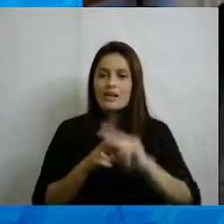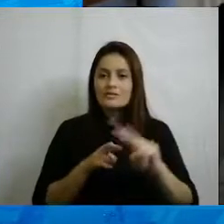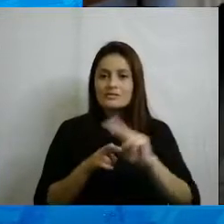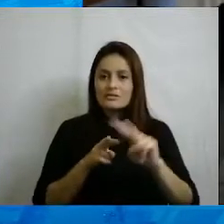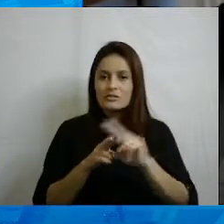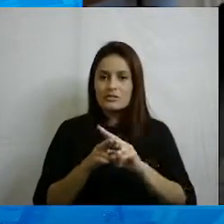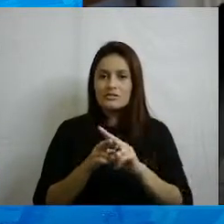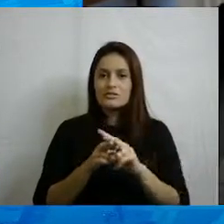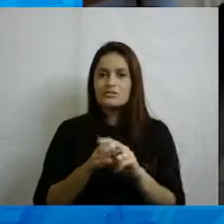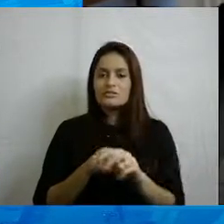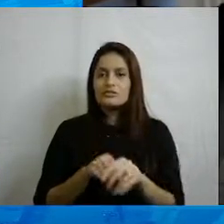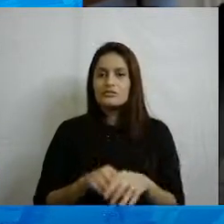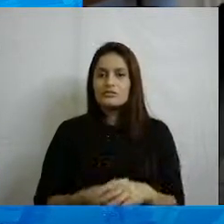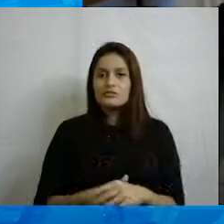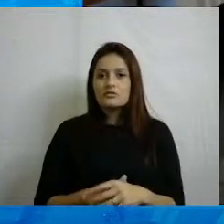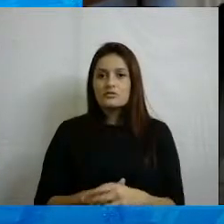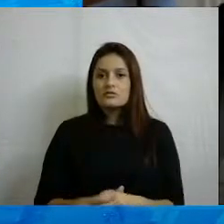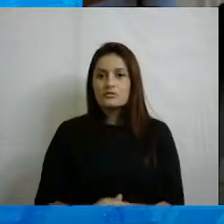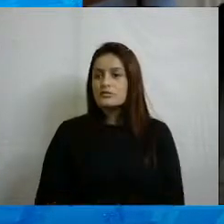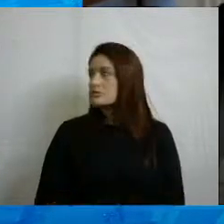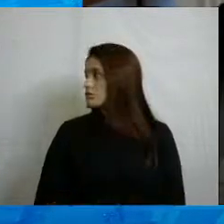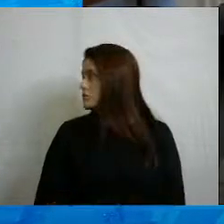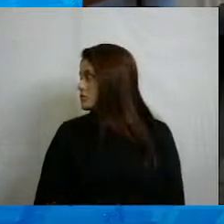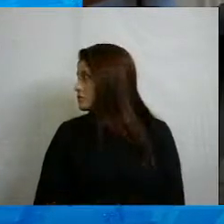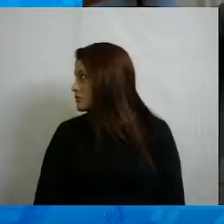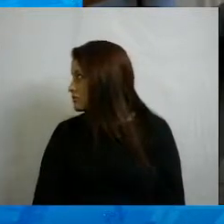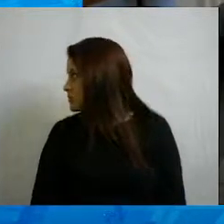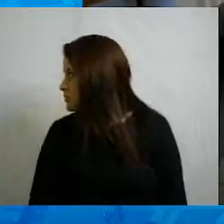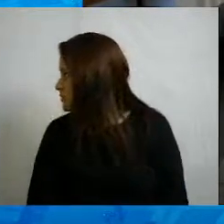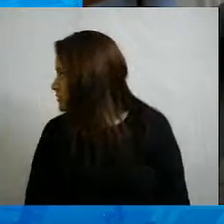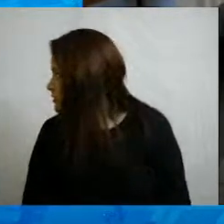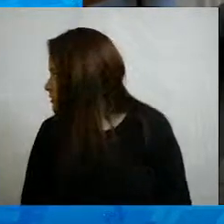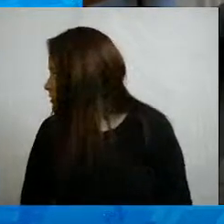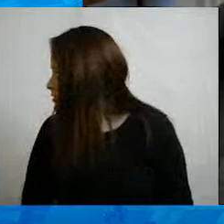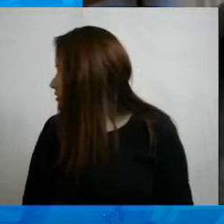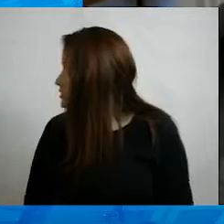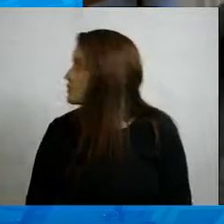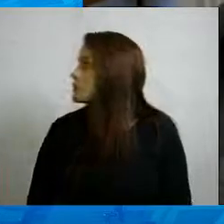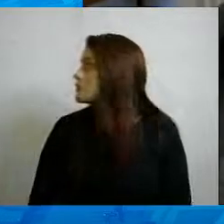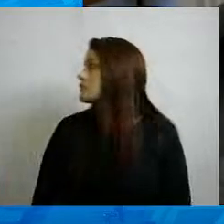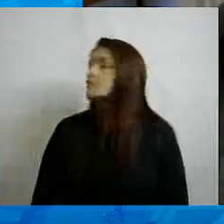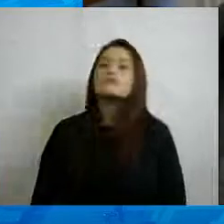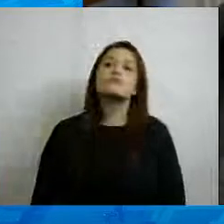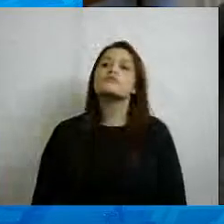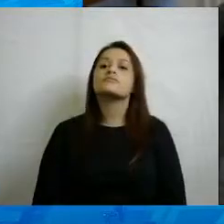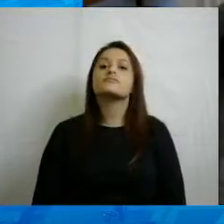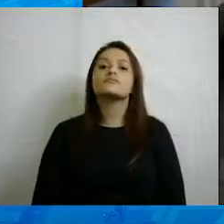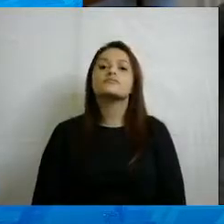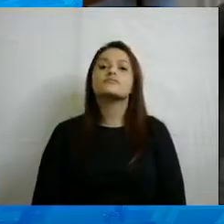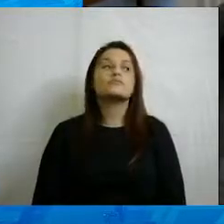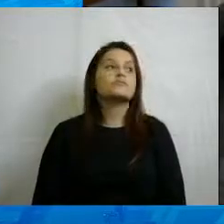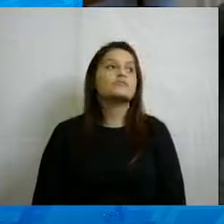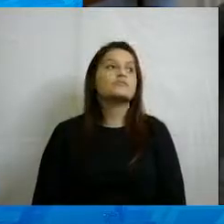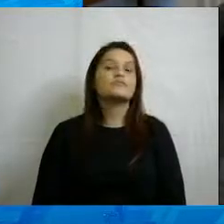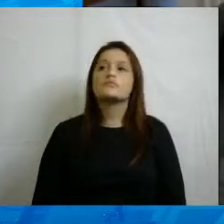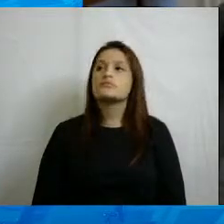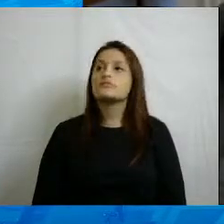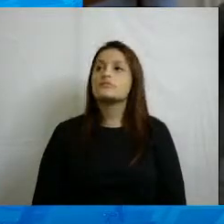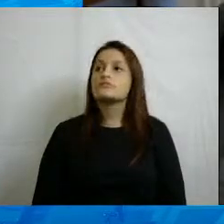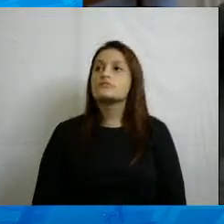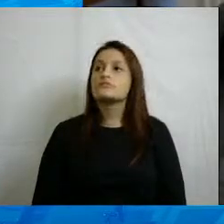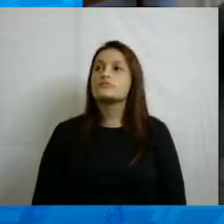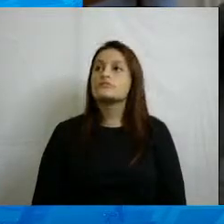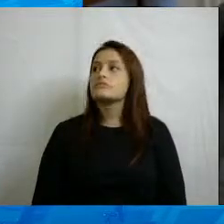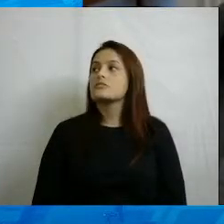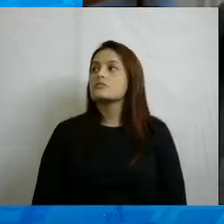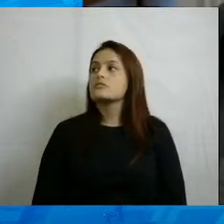en la comunidad, sobre todo ahora que se viene el Día de la Madre. Entonces, estuvimos hablando con el concejal